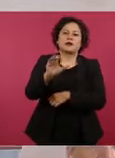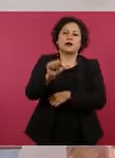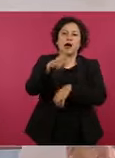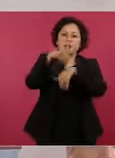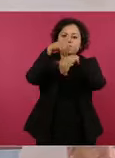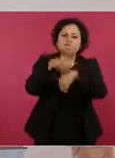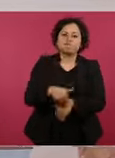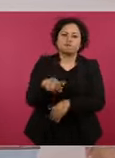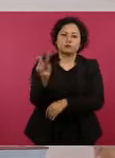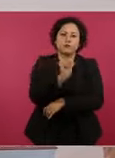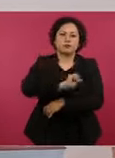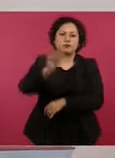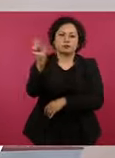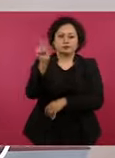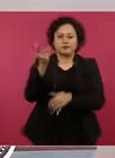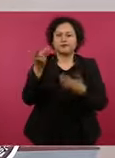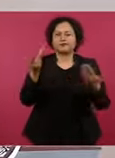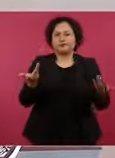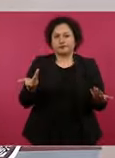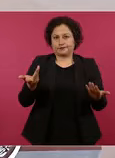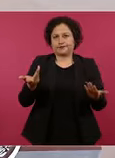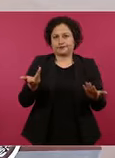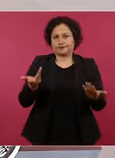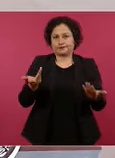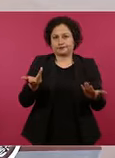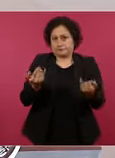Y lo mismo en New York Times.